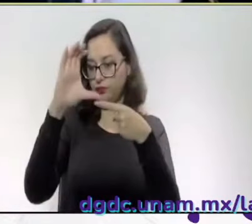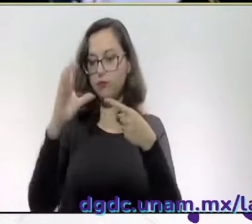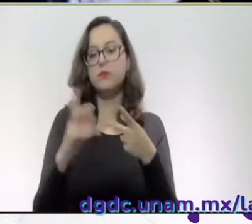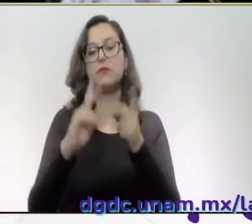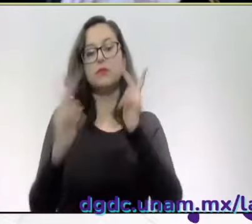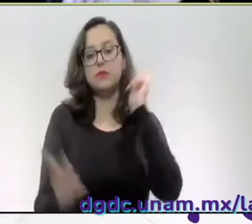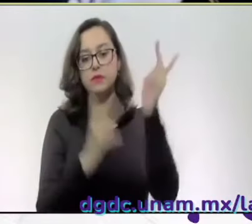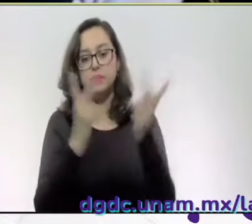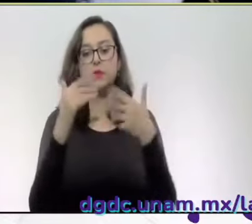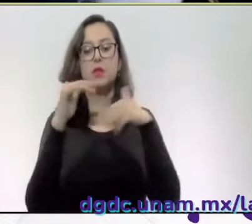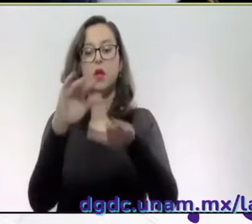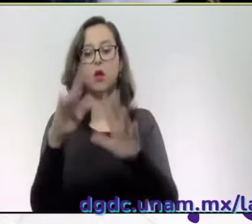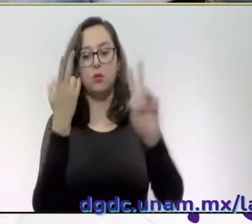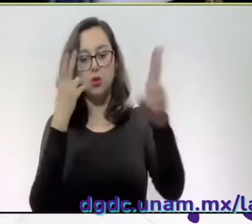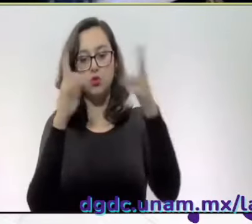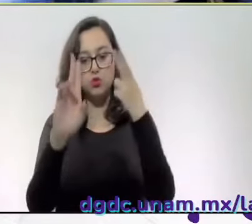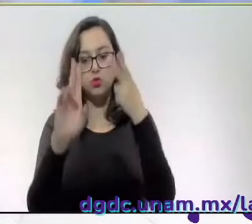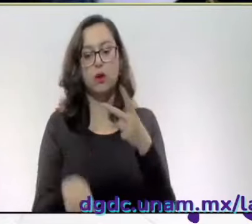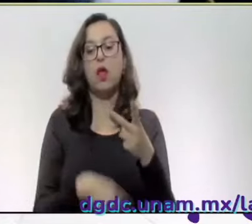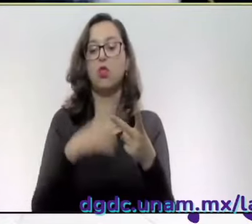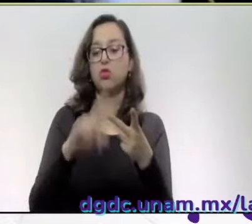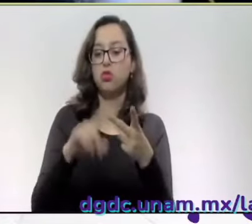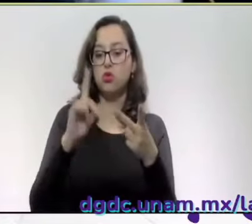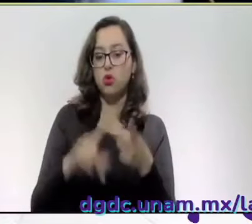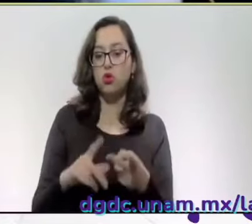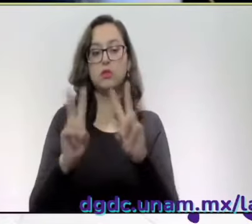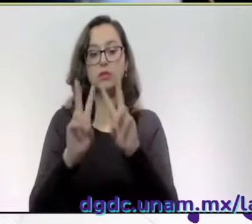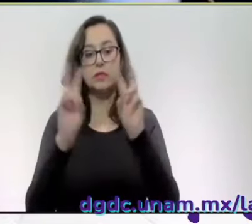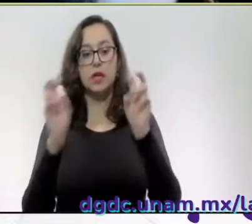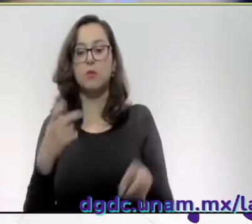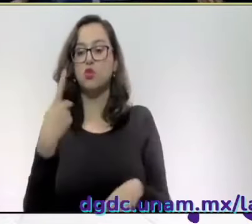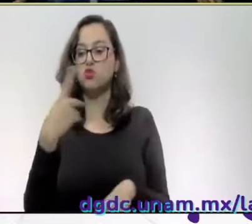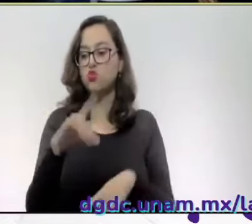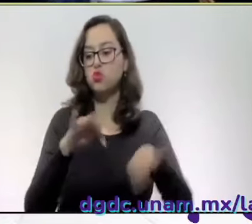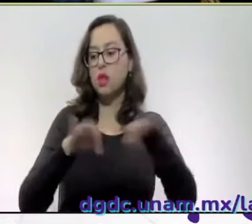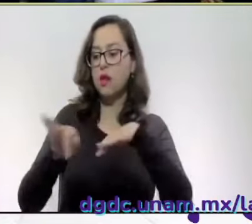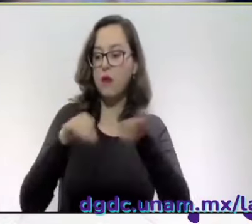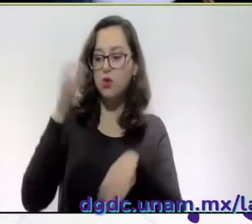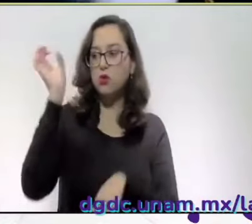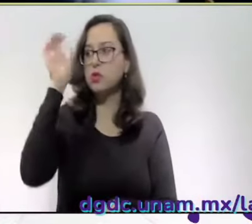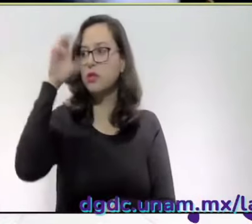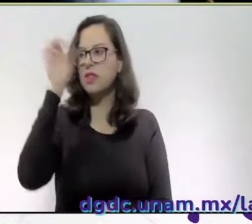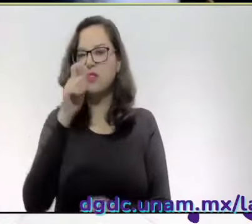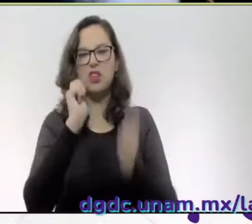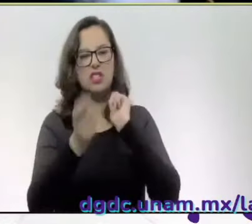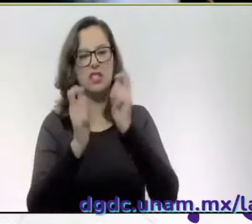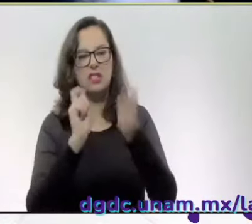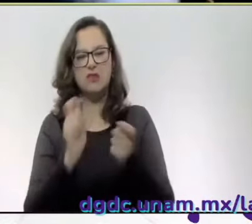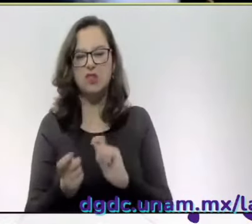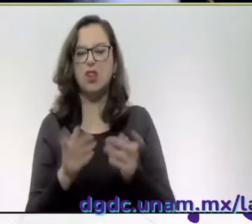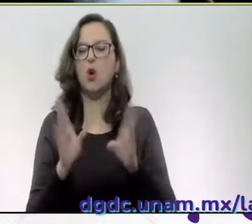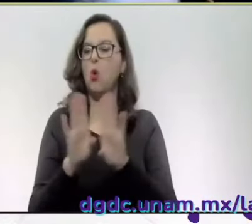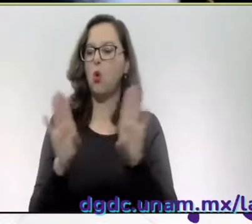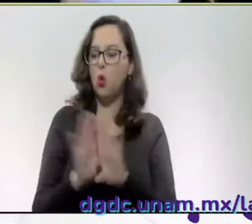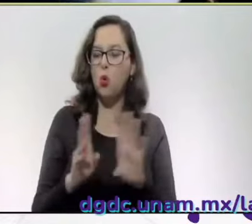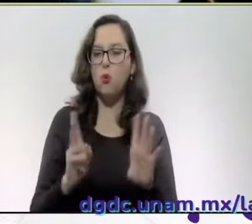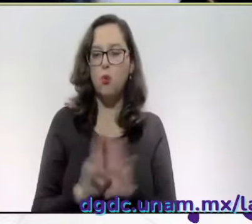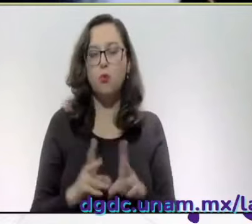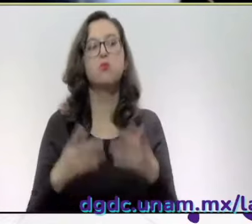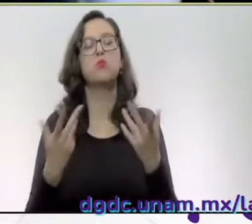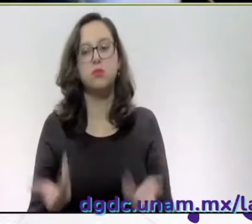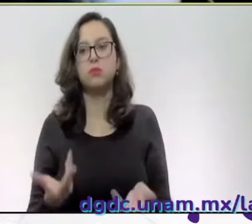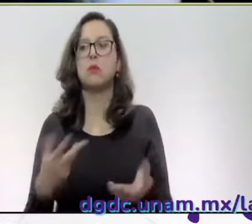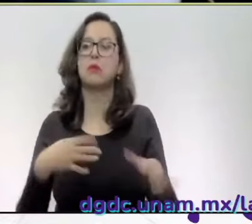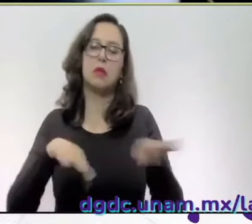universo. El segundo es sobre su quehacer como científicos o de la ciencia en general, el quehacer científico en general. Y